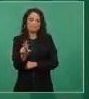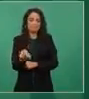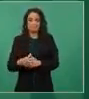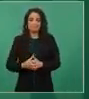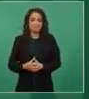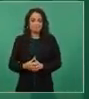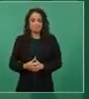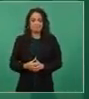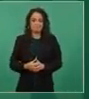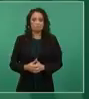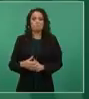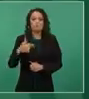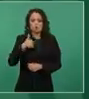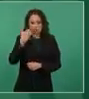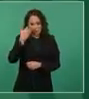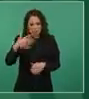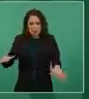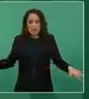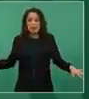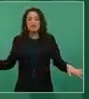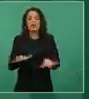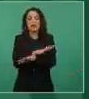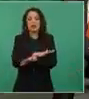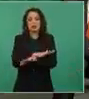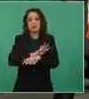Nosotros vamos a transformar